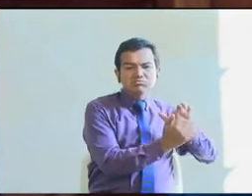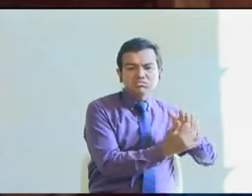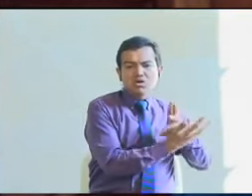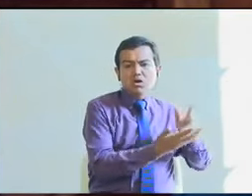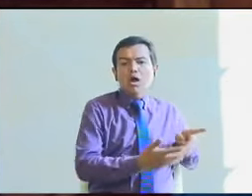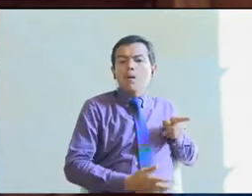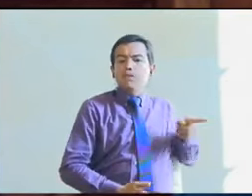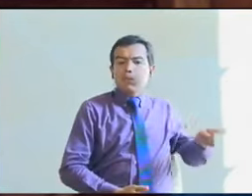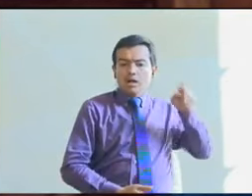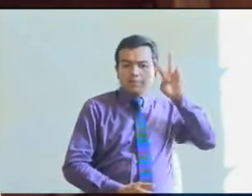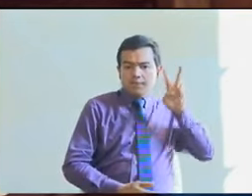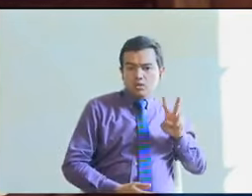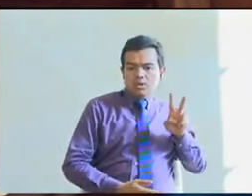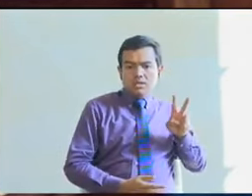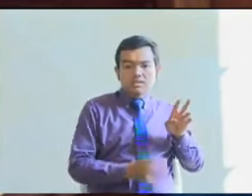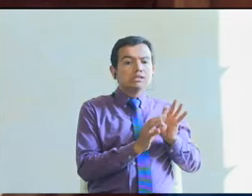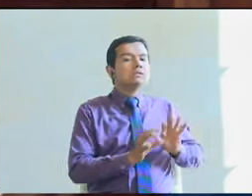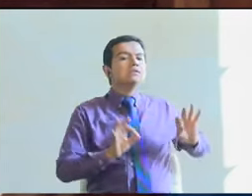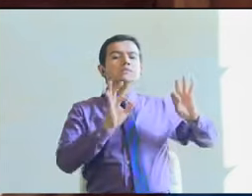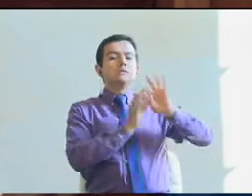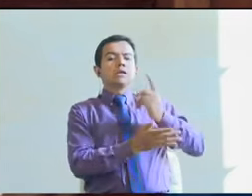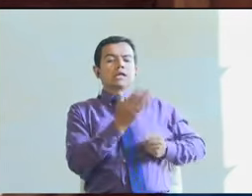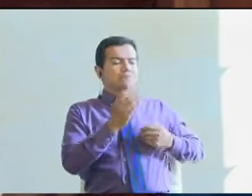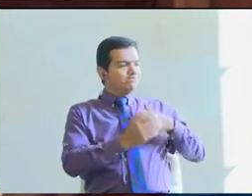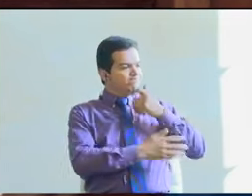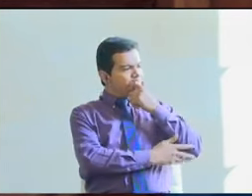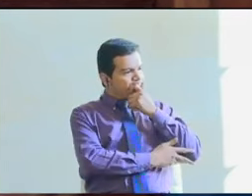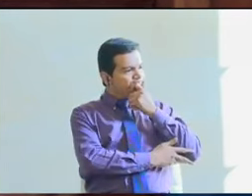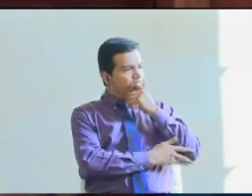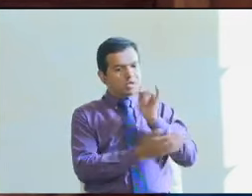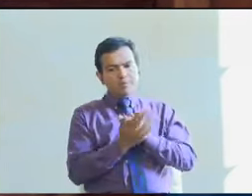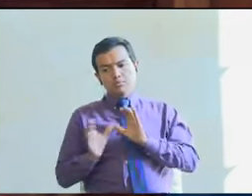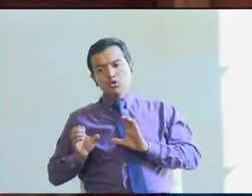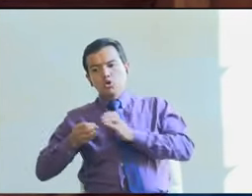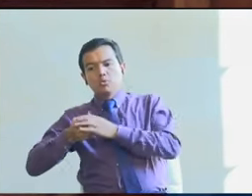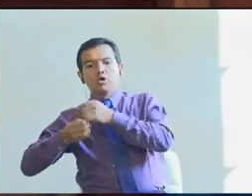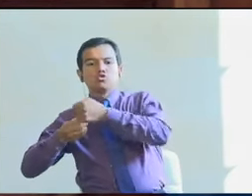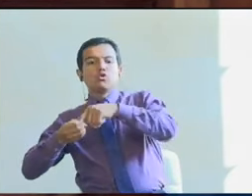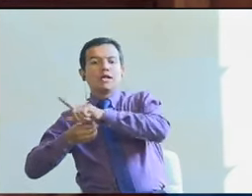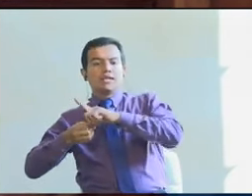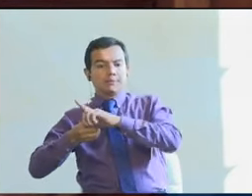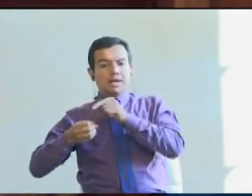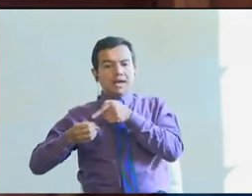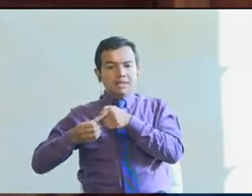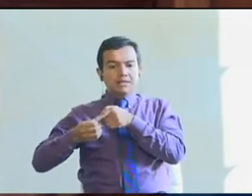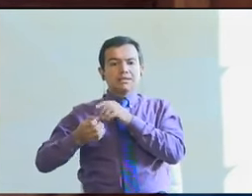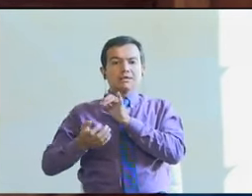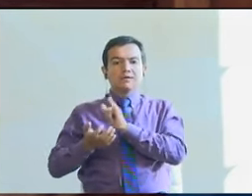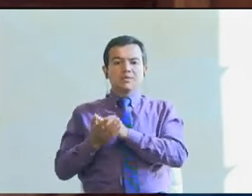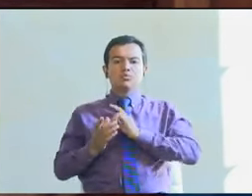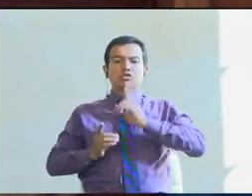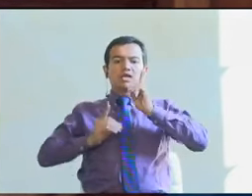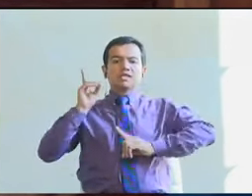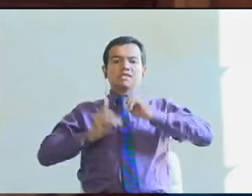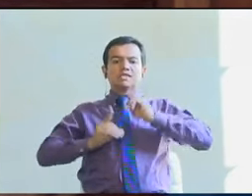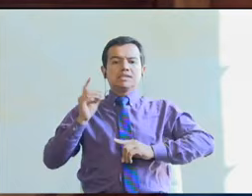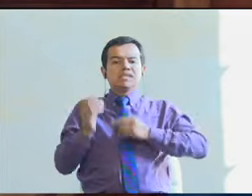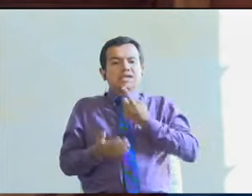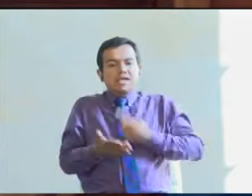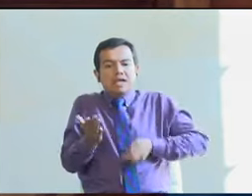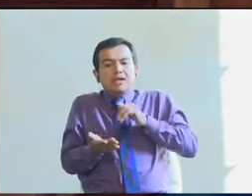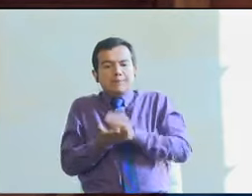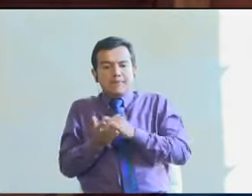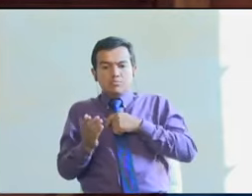violencia se tiene que ir pensando en ese grupo si se adoptan sanciones como las que han decidido adoptar la Unión